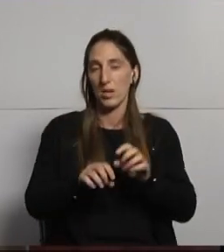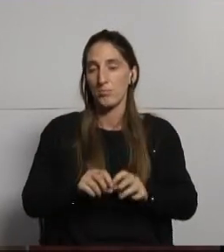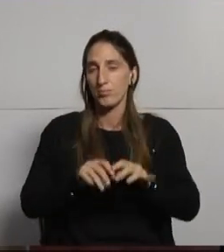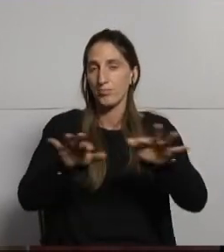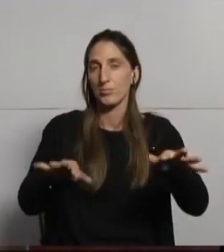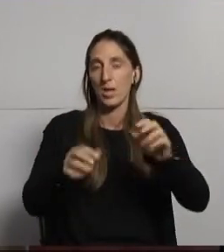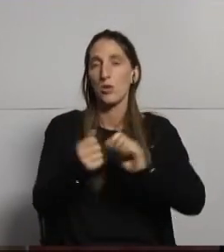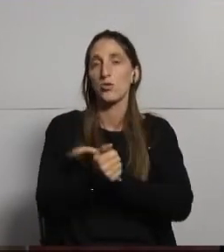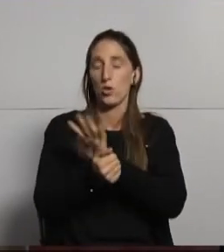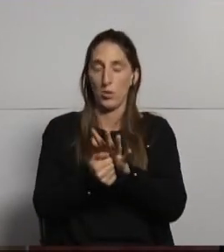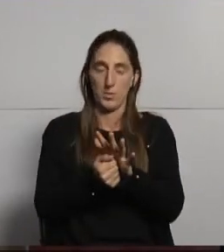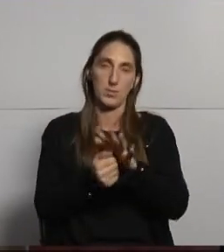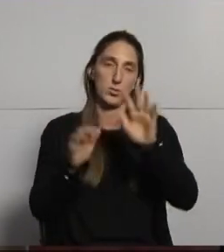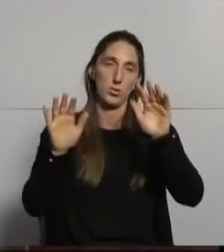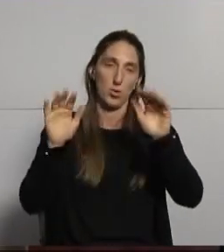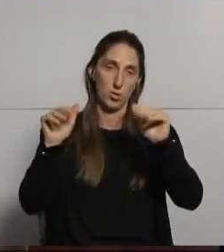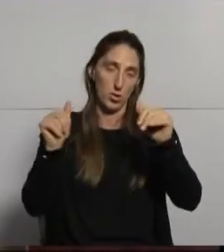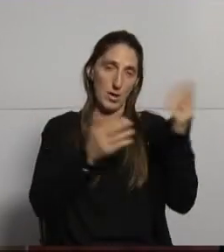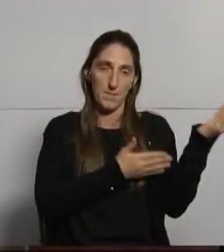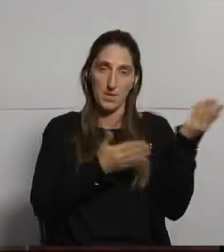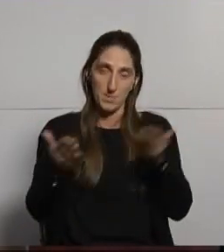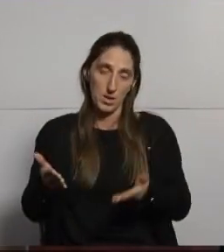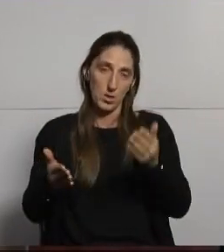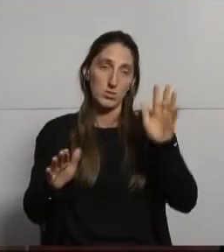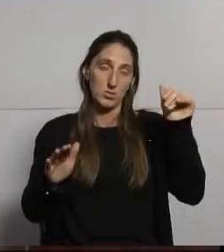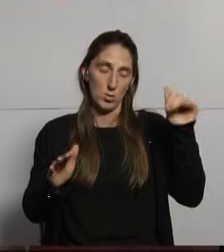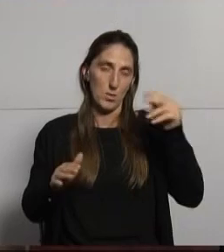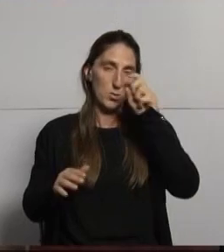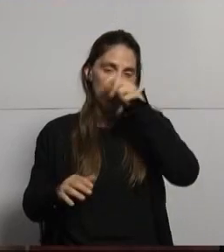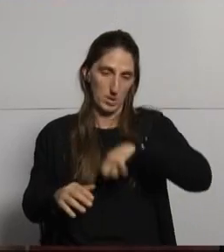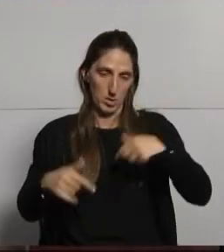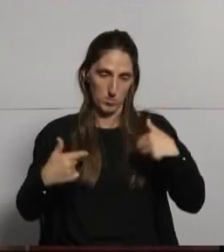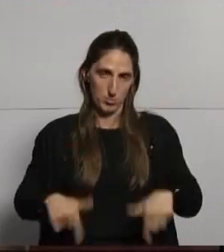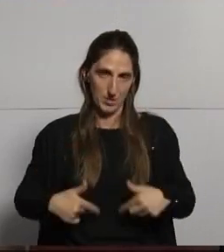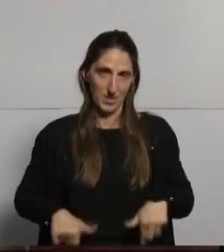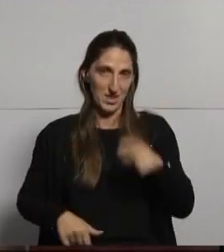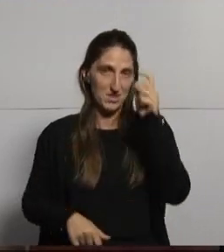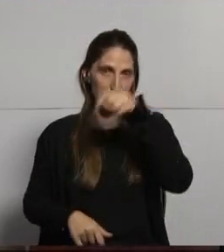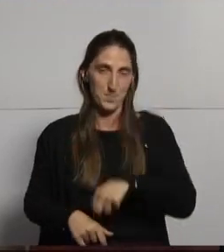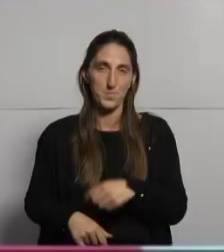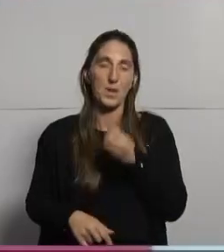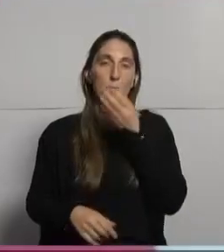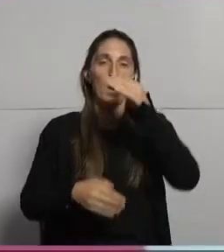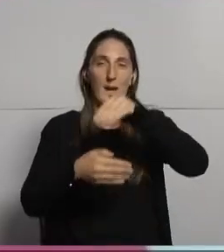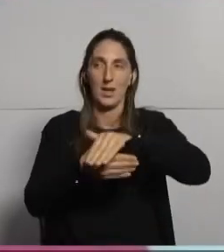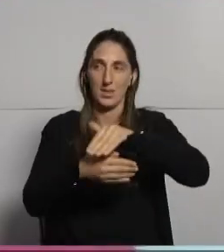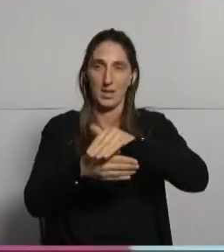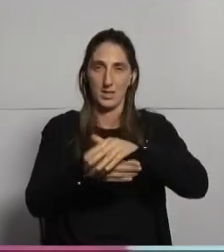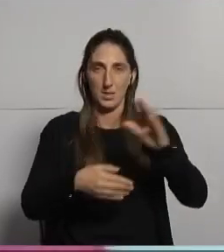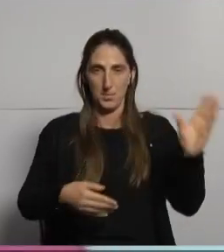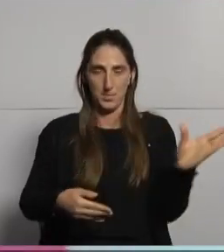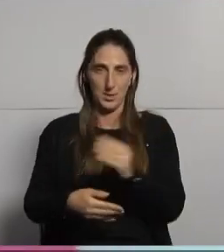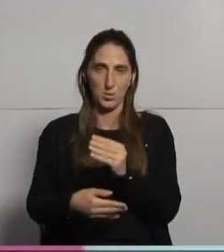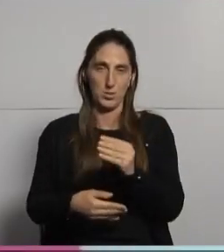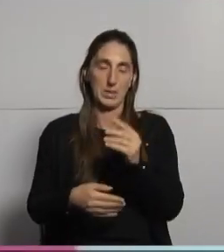Héctor, bienvenido. Te saludamos desde Montevideo, desde la Intendencia de Montevideo. ¿Qué tal? Muy buenas tardes para todos.